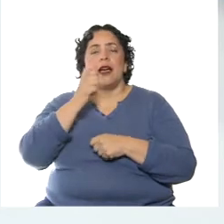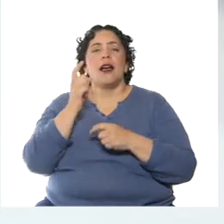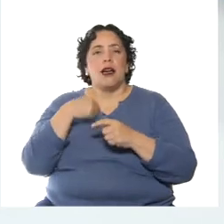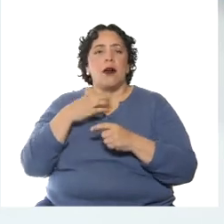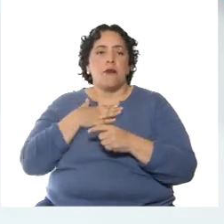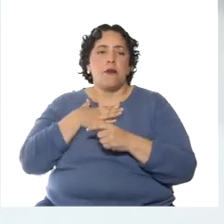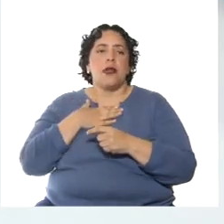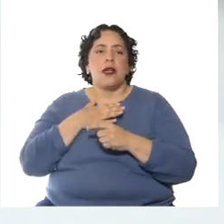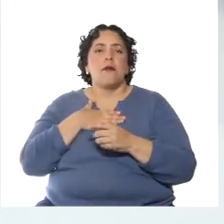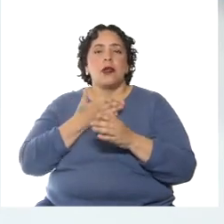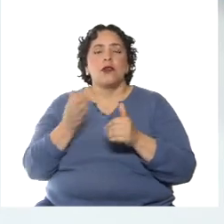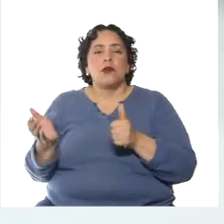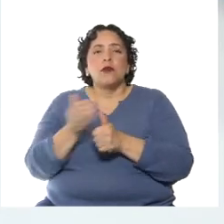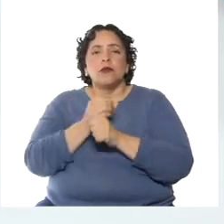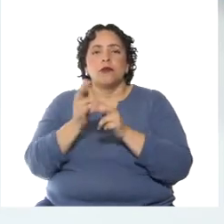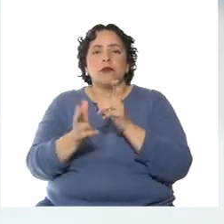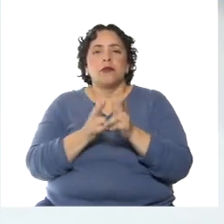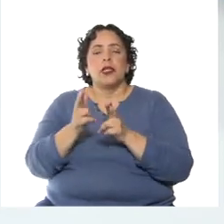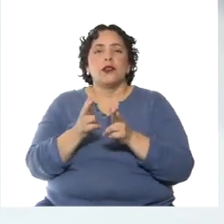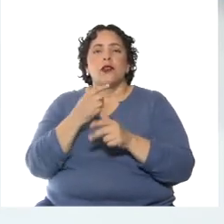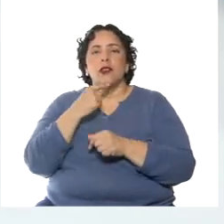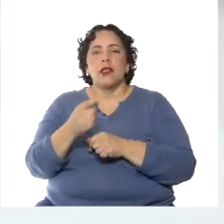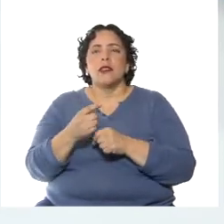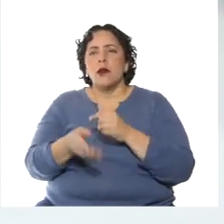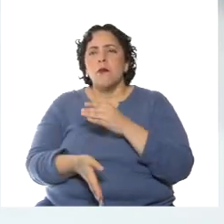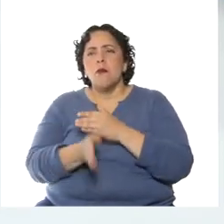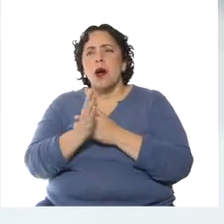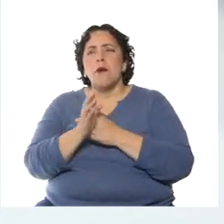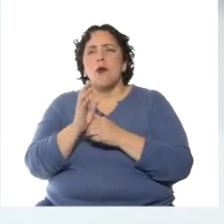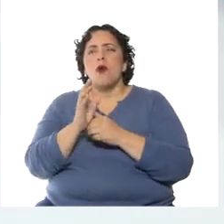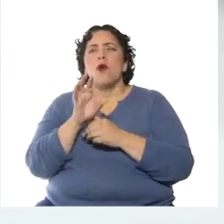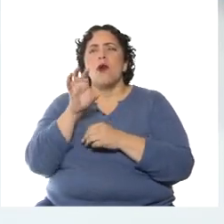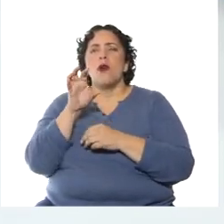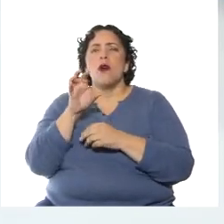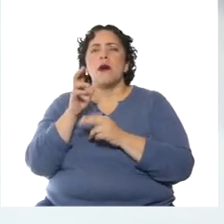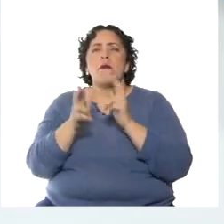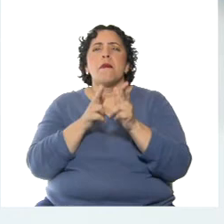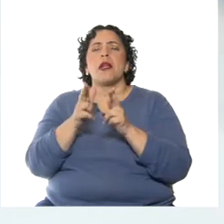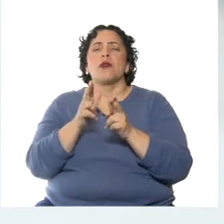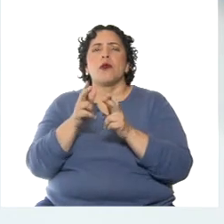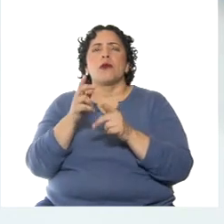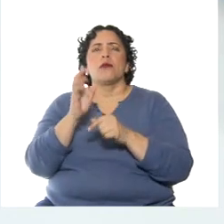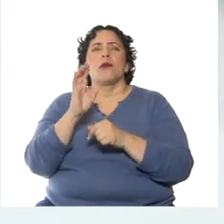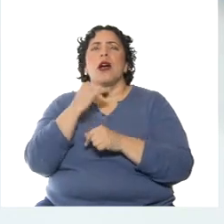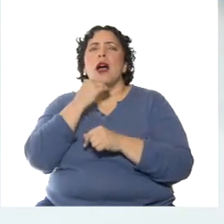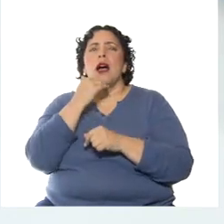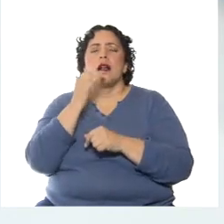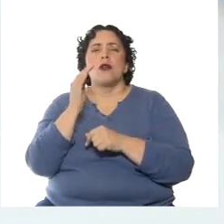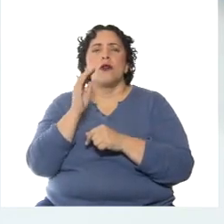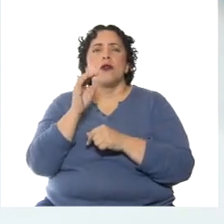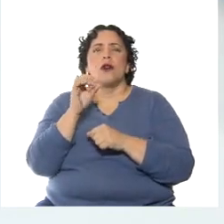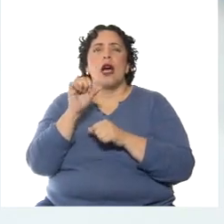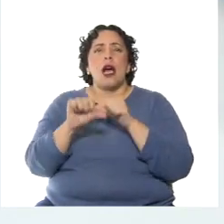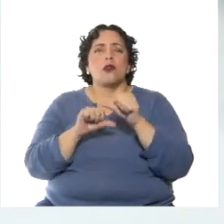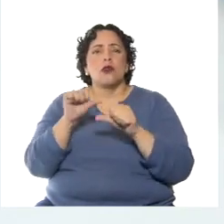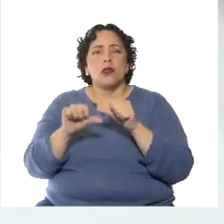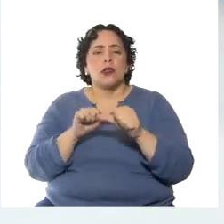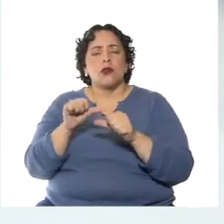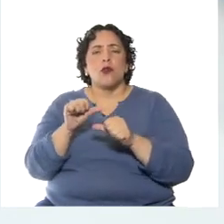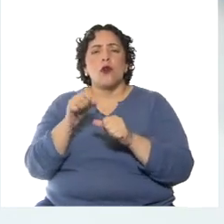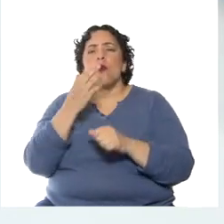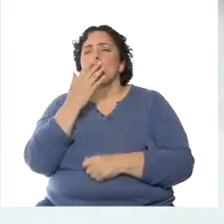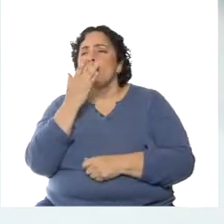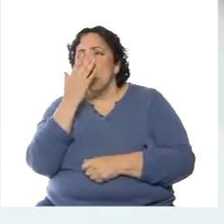mí me ha pasado, me los he conseguido en el metro y de repente dicen, vamos por la estación X, y la asociación es porque aquí está